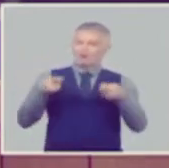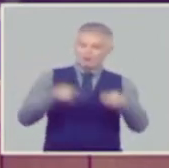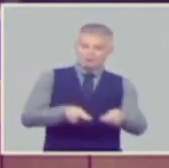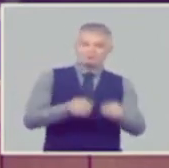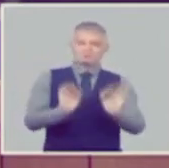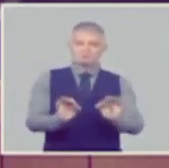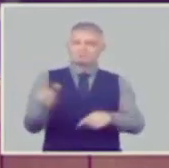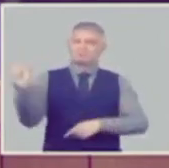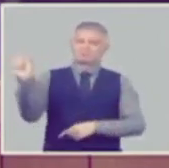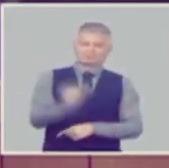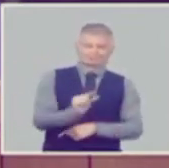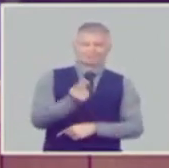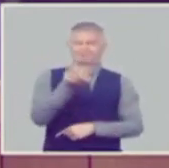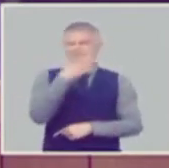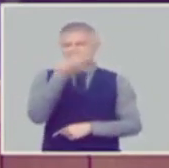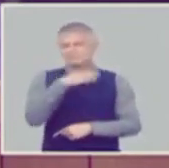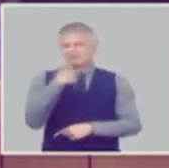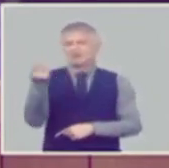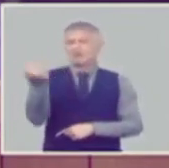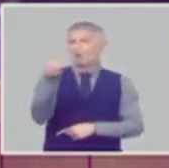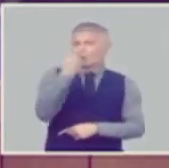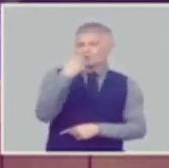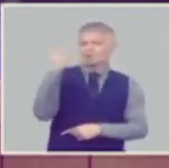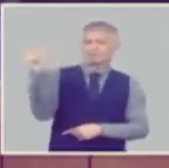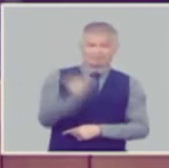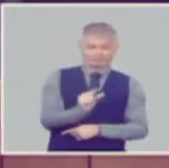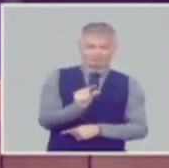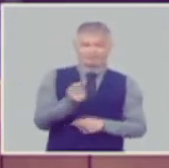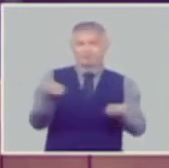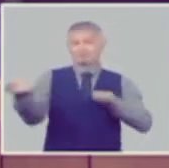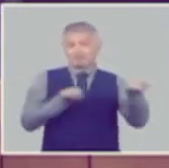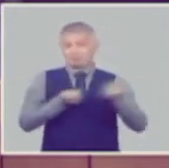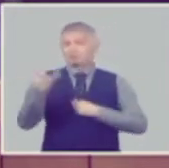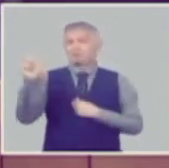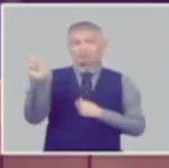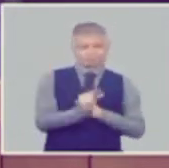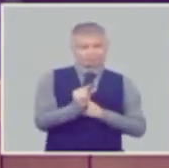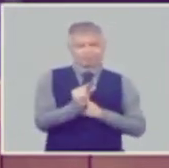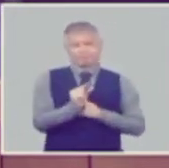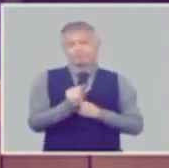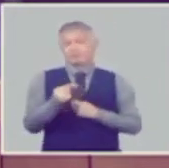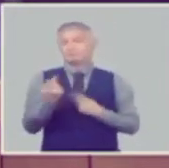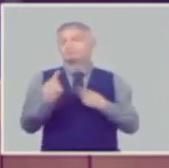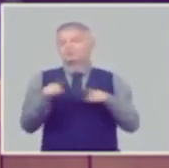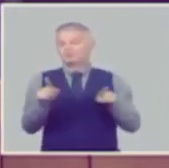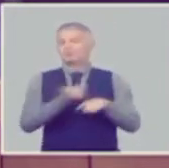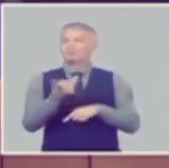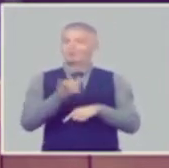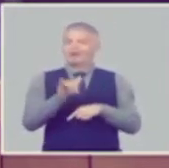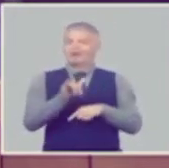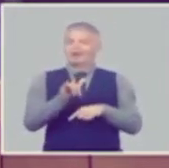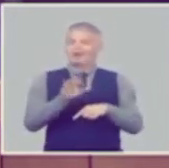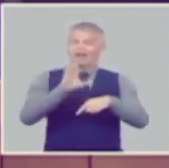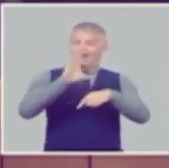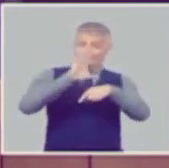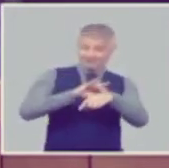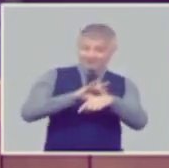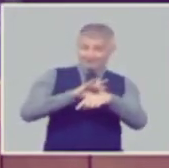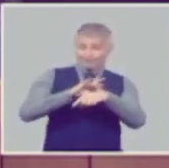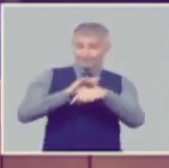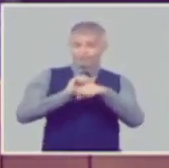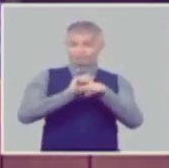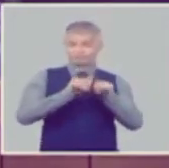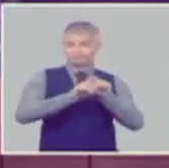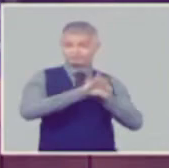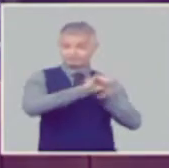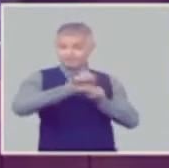medicinas, menos comida, menos transporte, pero también menos contagios, menos enfermos y menos